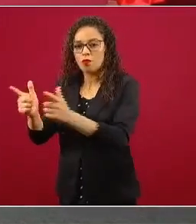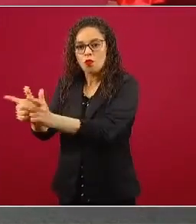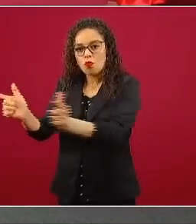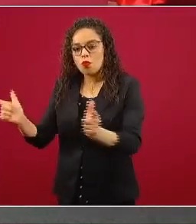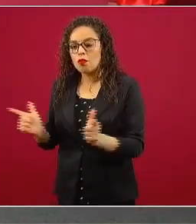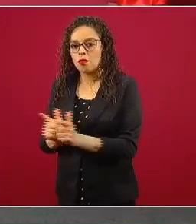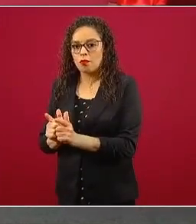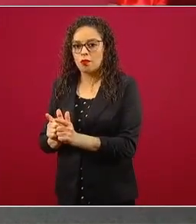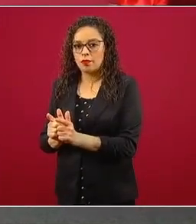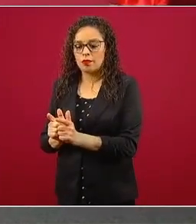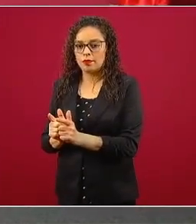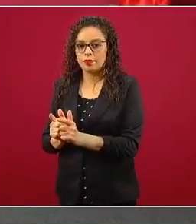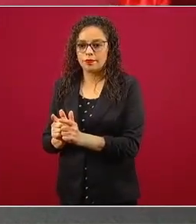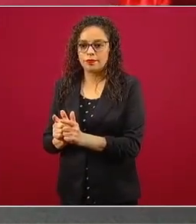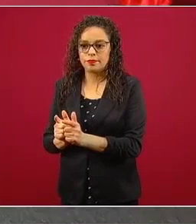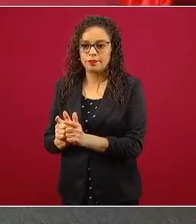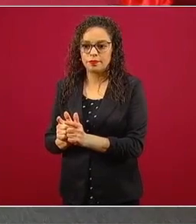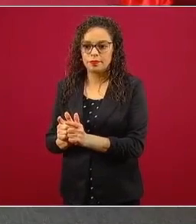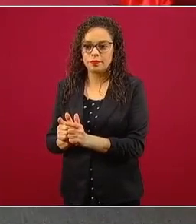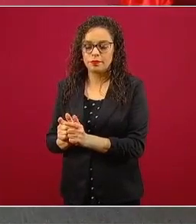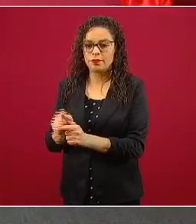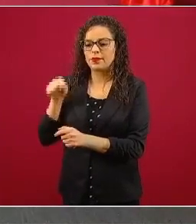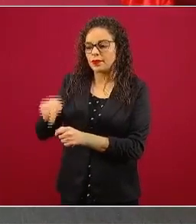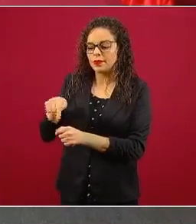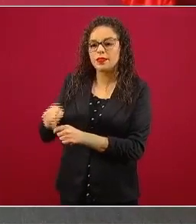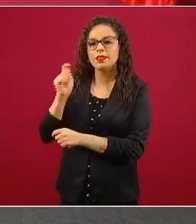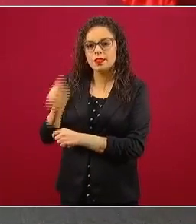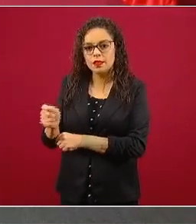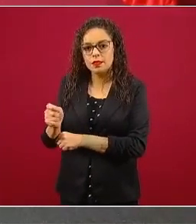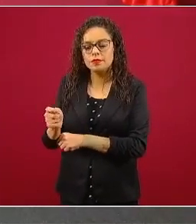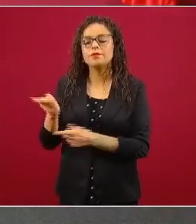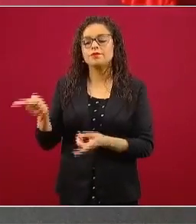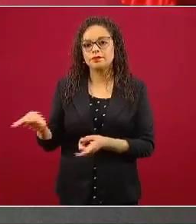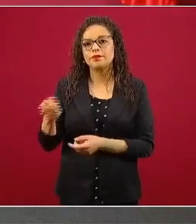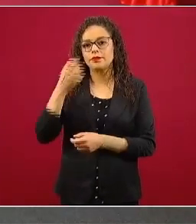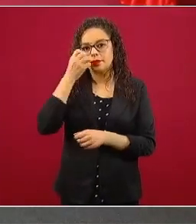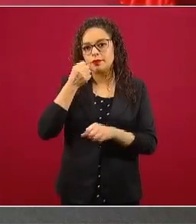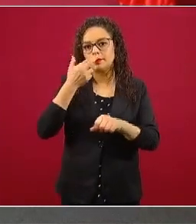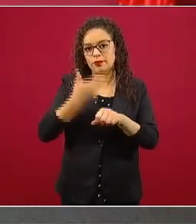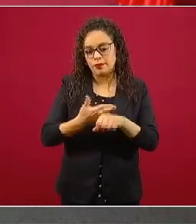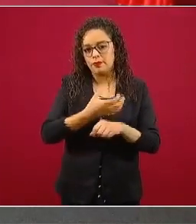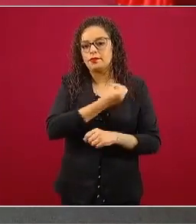donde está el secretario de Salud,